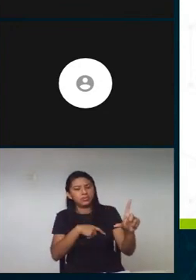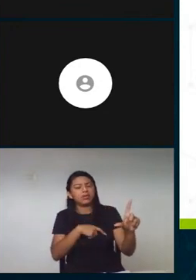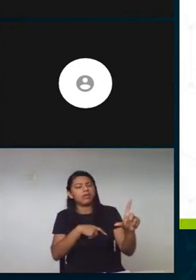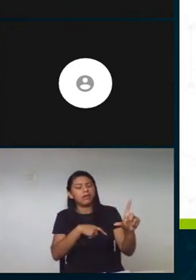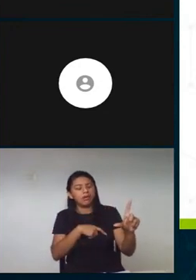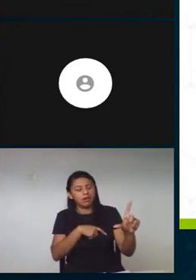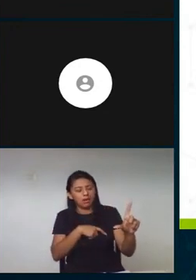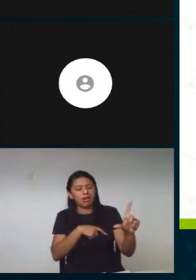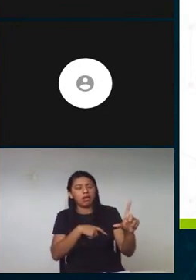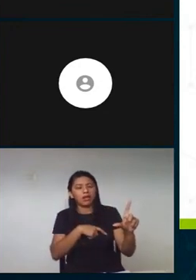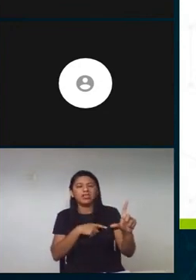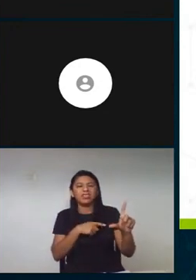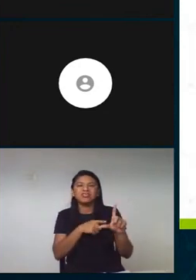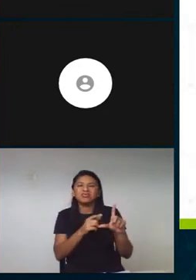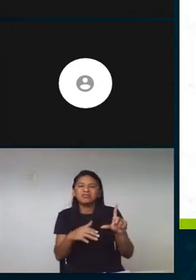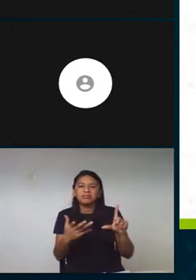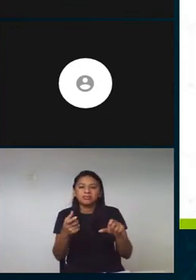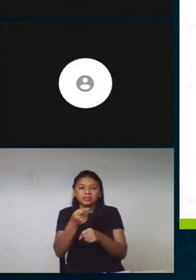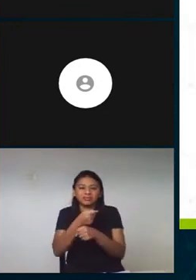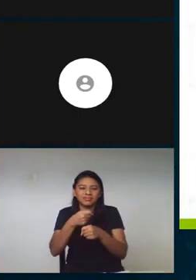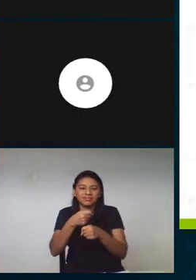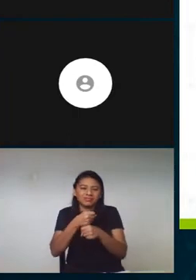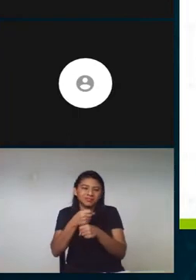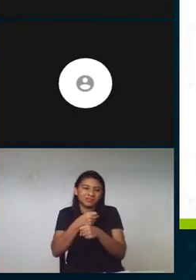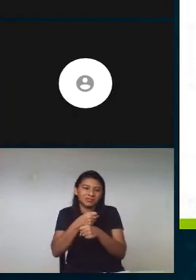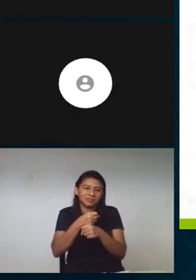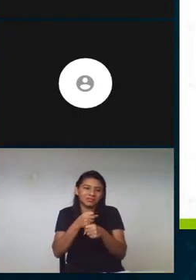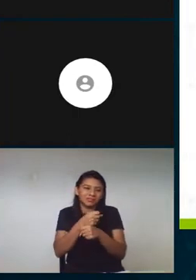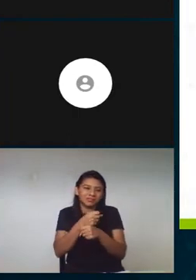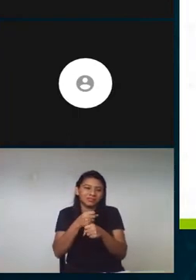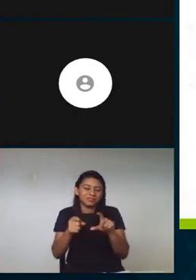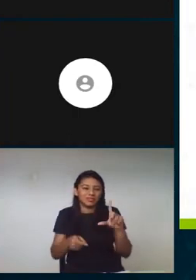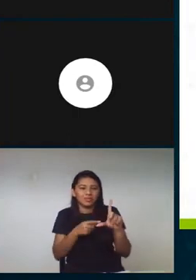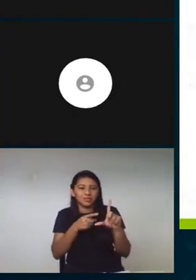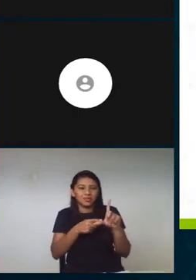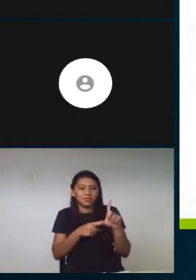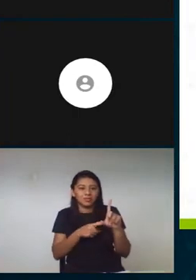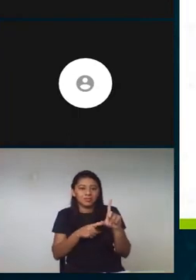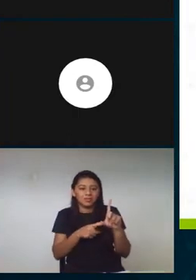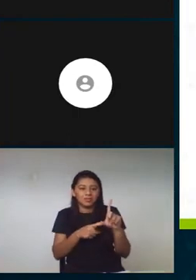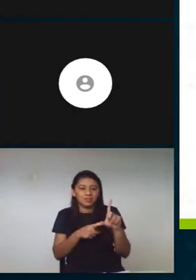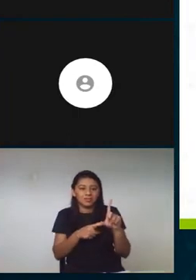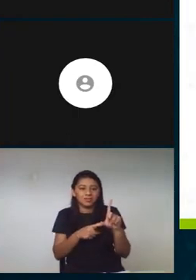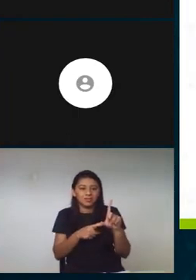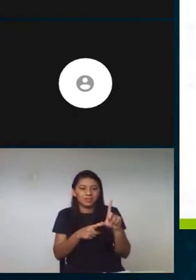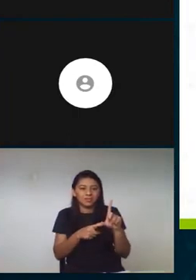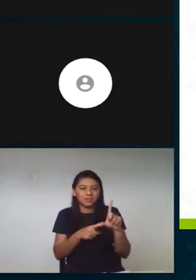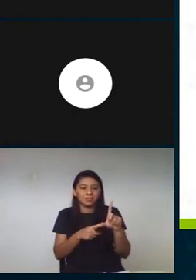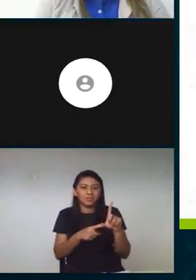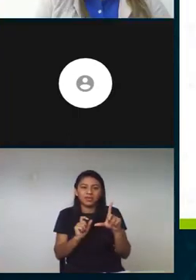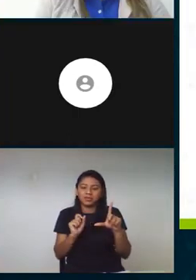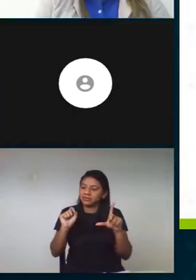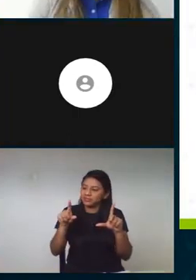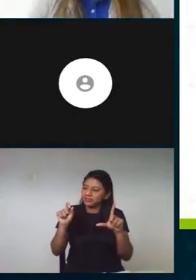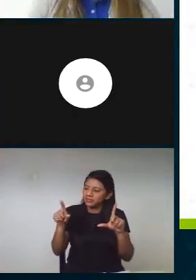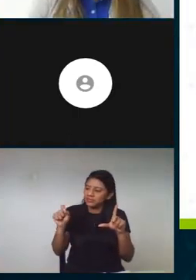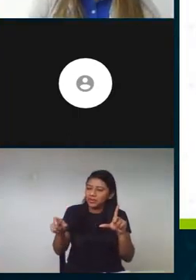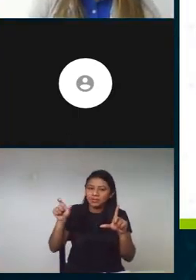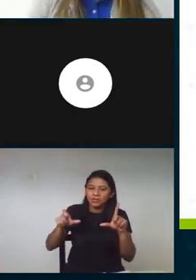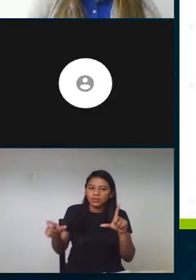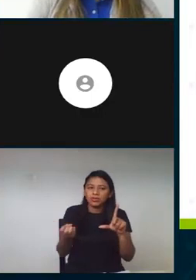que estábamos encuestando, ¿cierto? Se encuestaron a 41